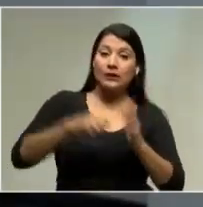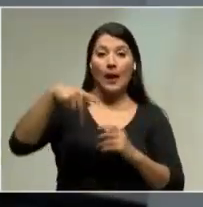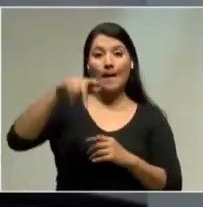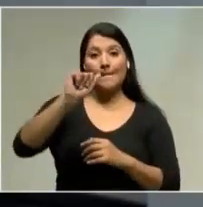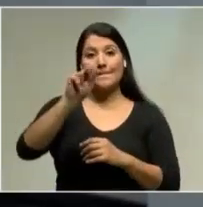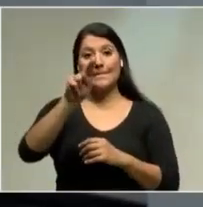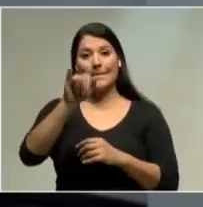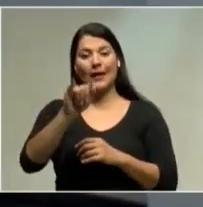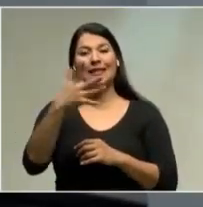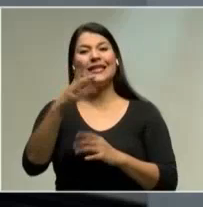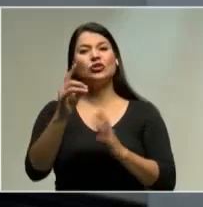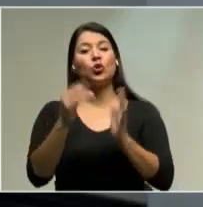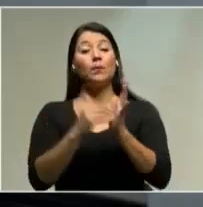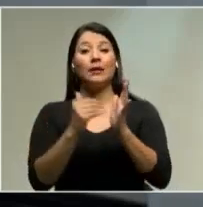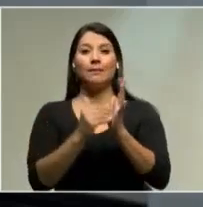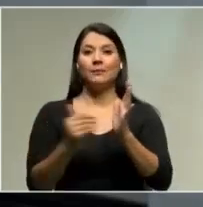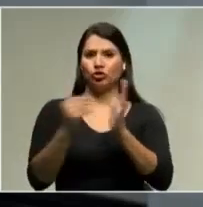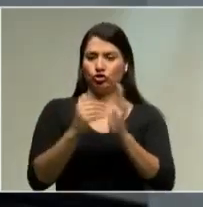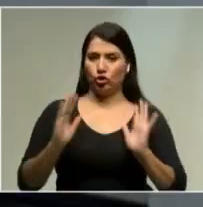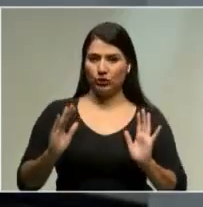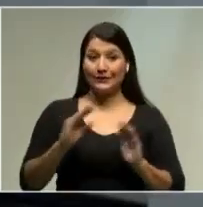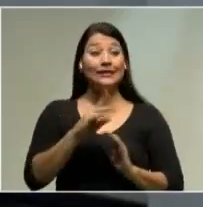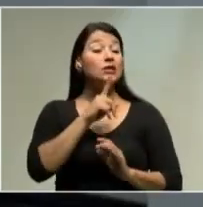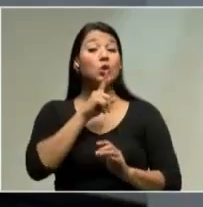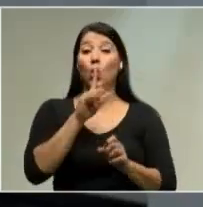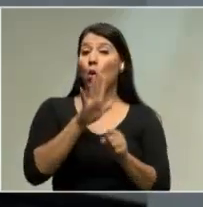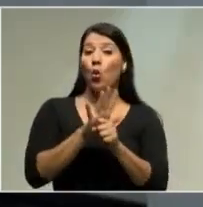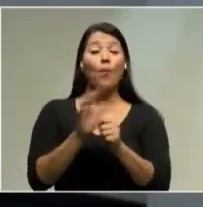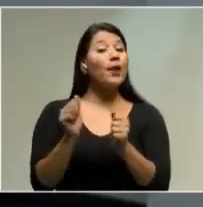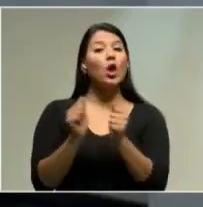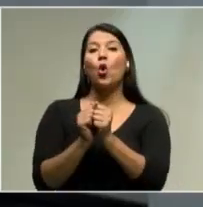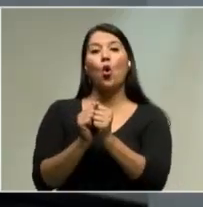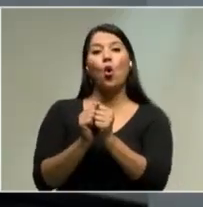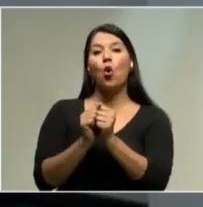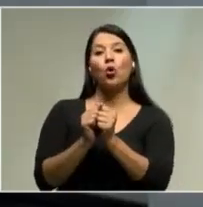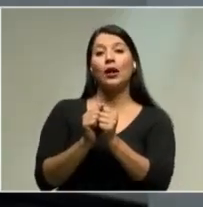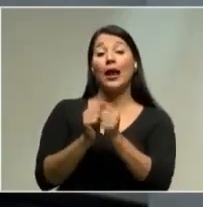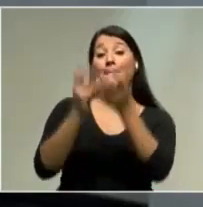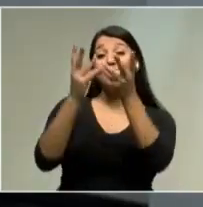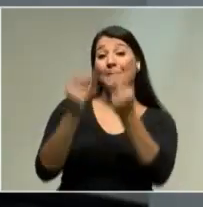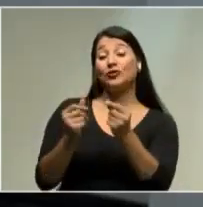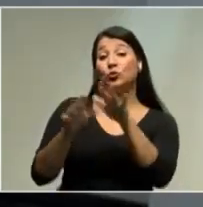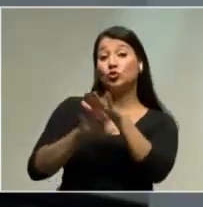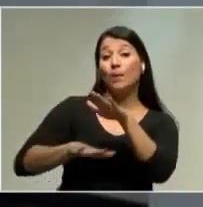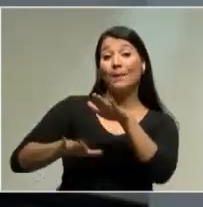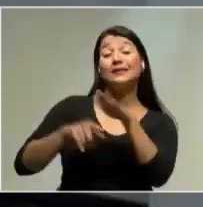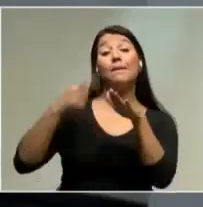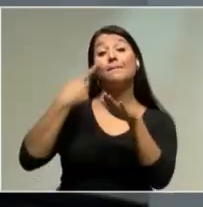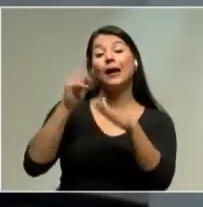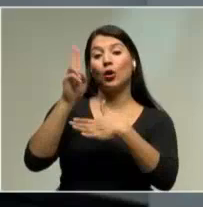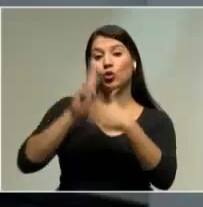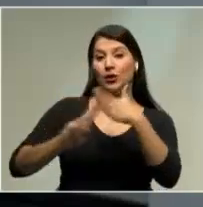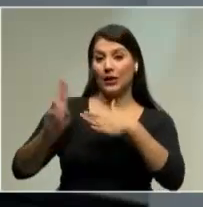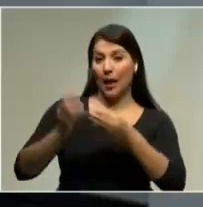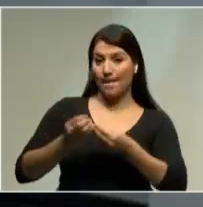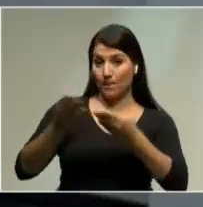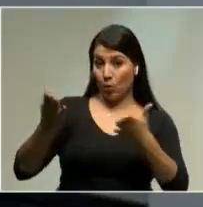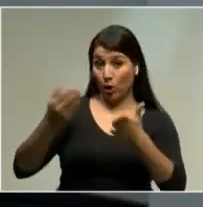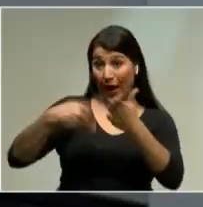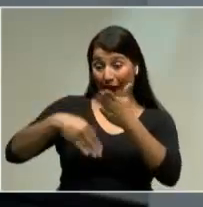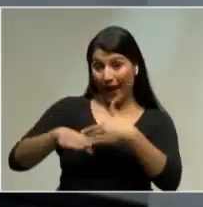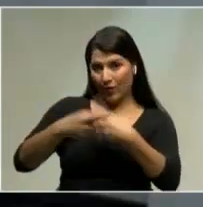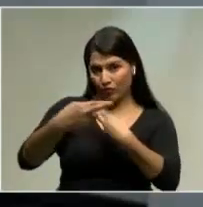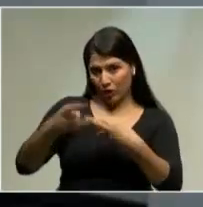millones, no se cumple con la asignación mínima para las sedes de las universidades públicas en las regiones, lo que